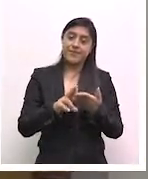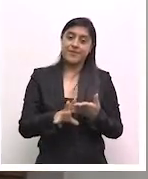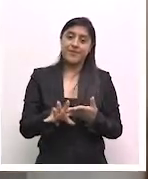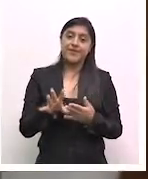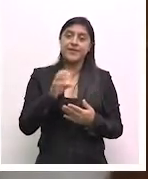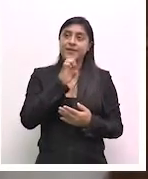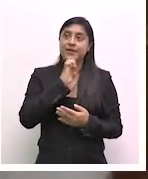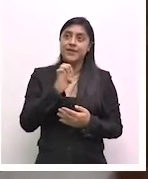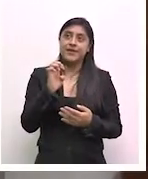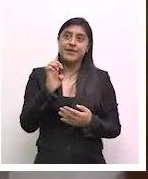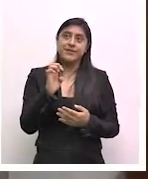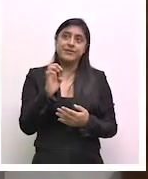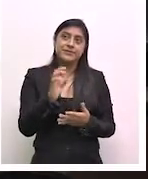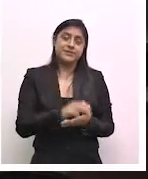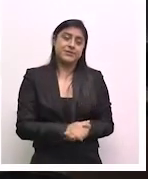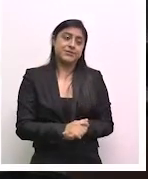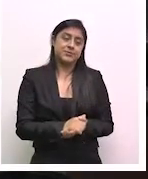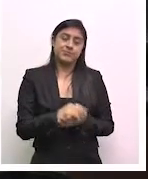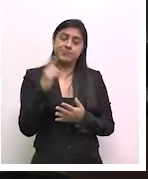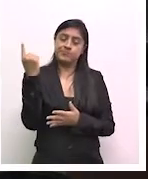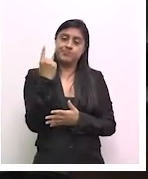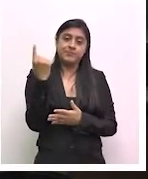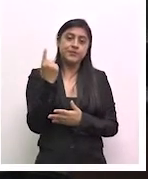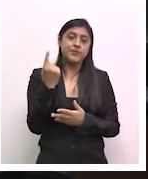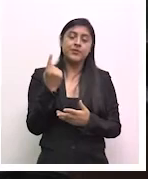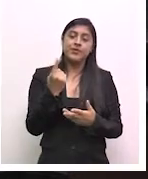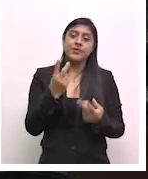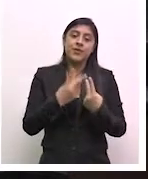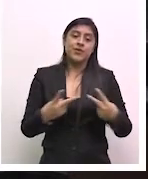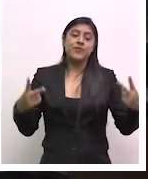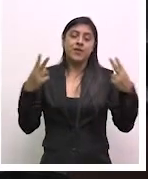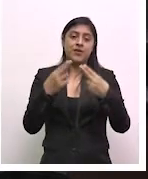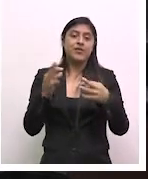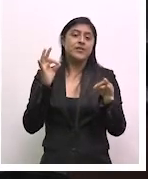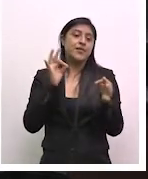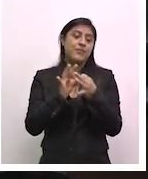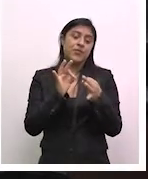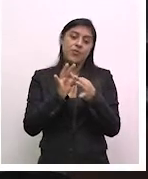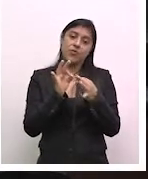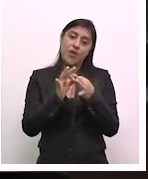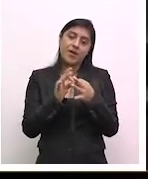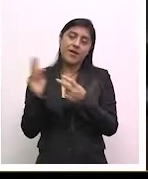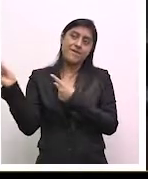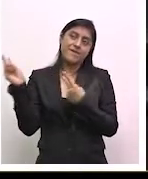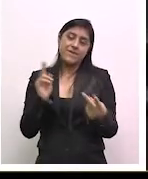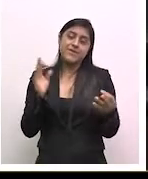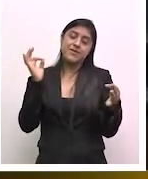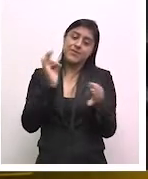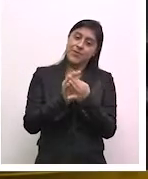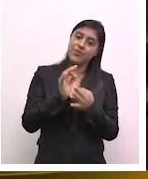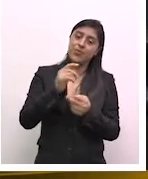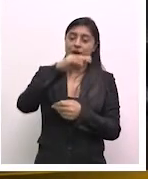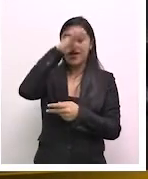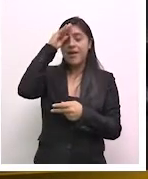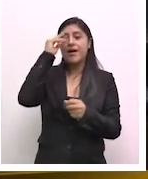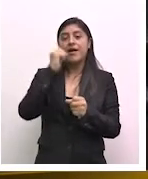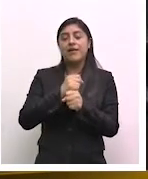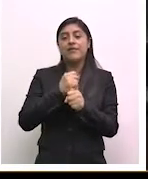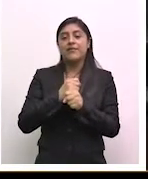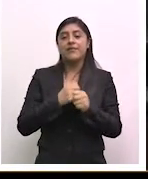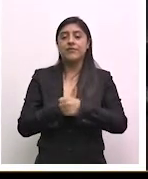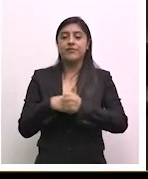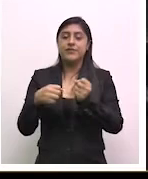registro nacional de las personas consideró que uno de los principios y valores fundantes ha sido la puntualidad